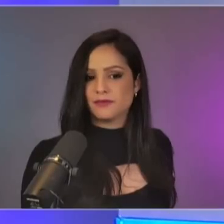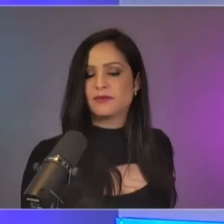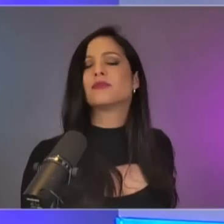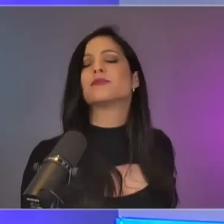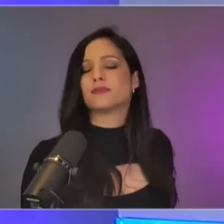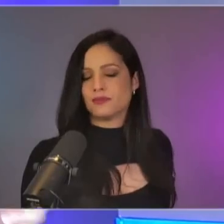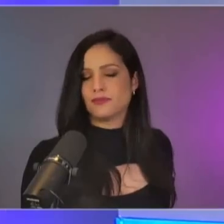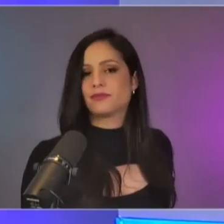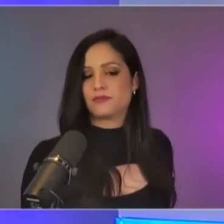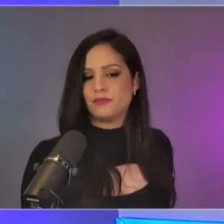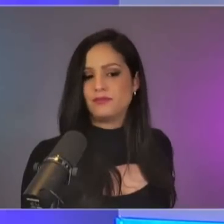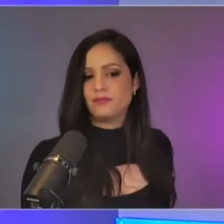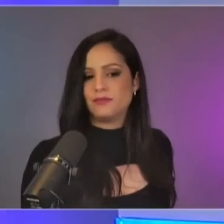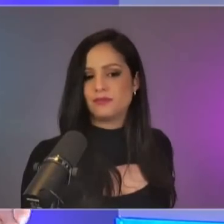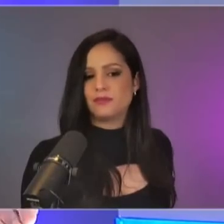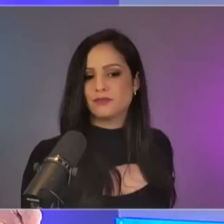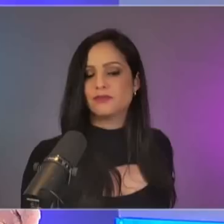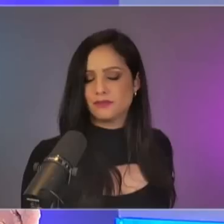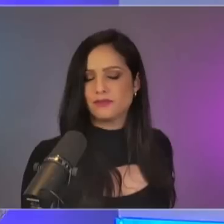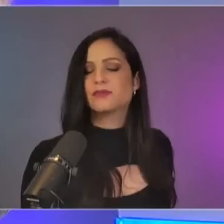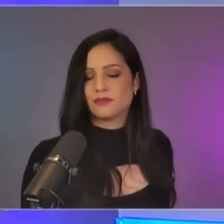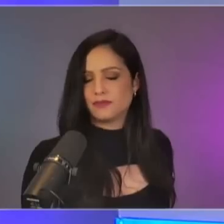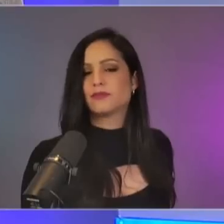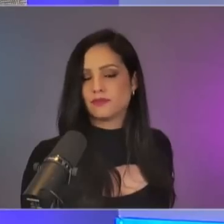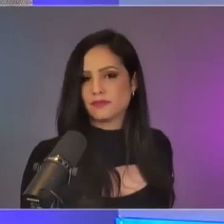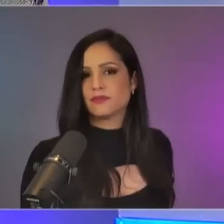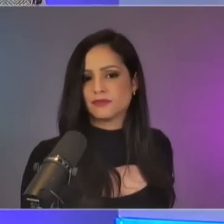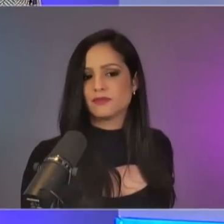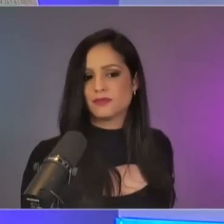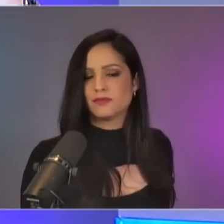es médico un pediatra es un médico que tiene niños